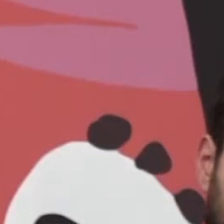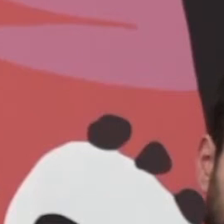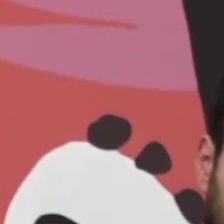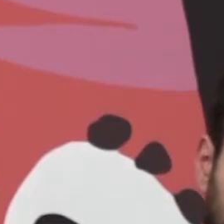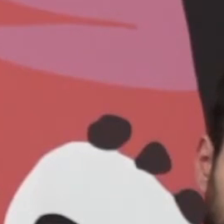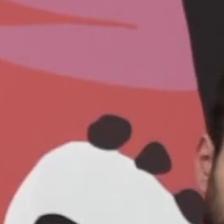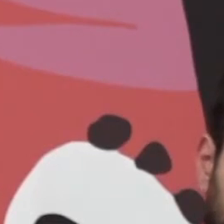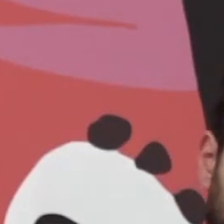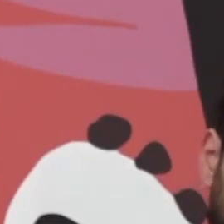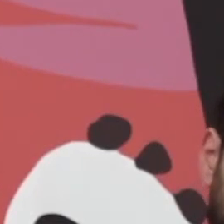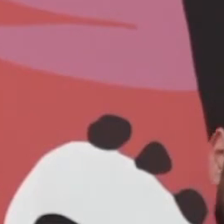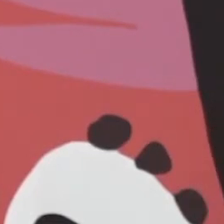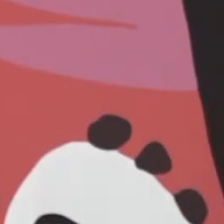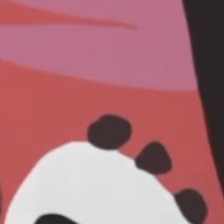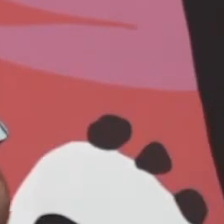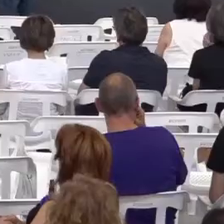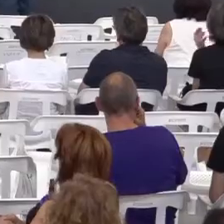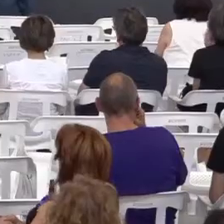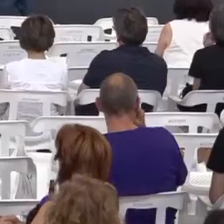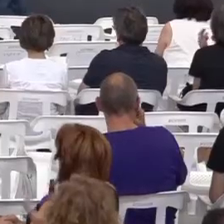y más parecida al país real.